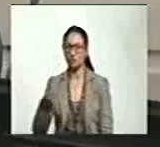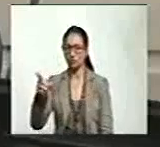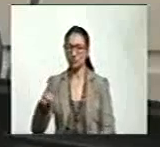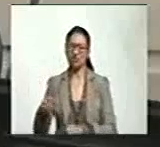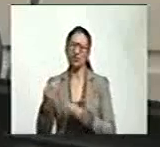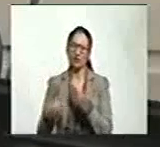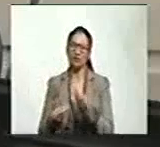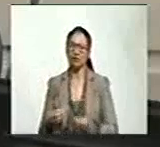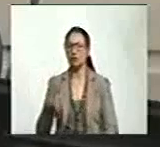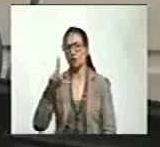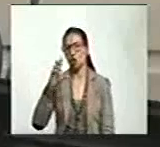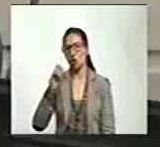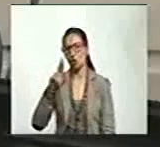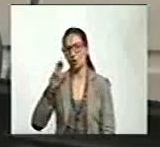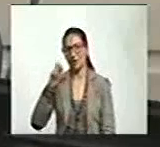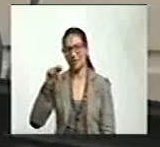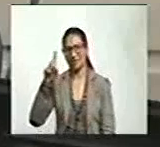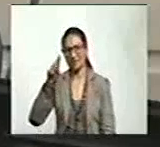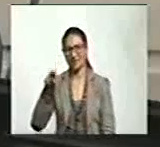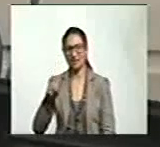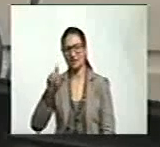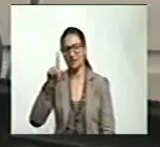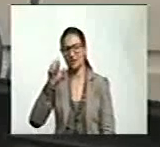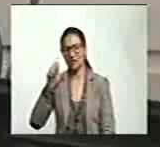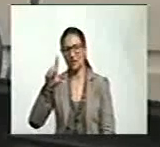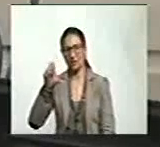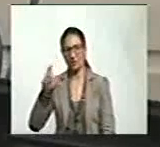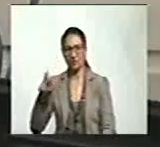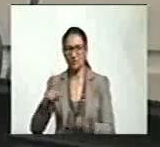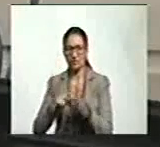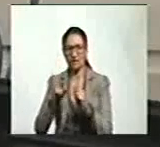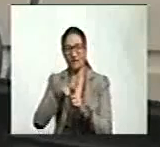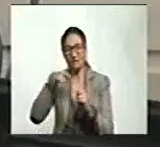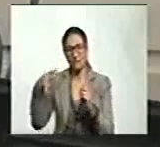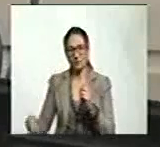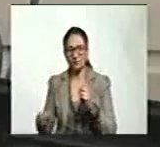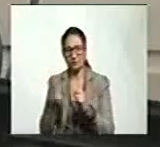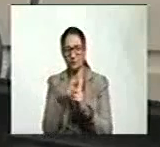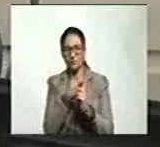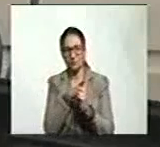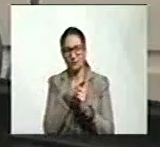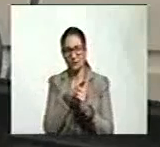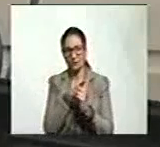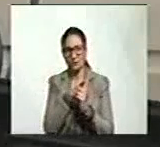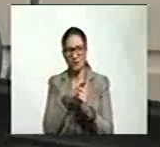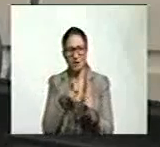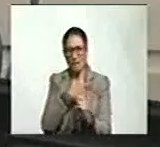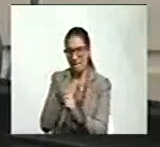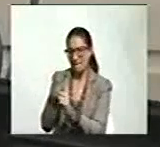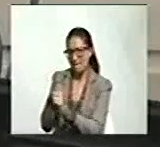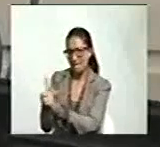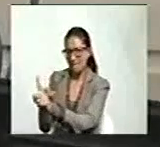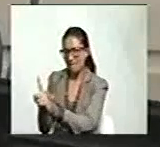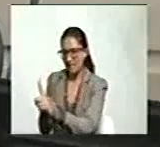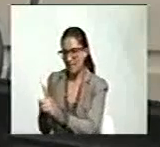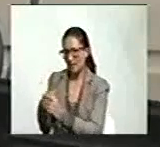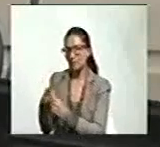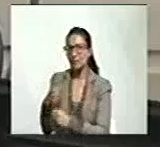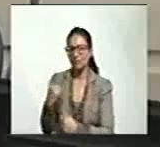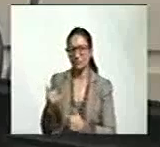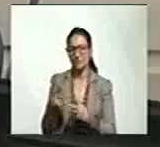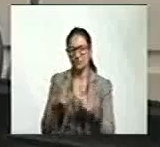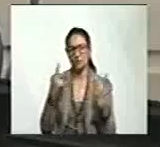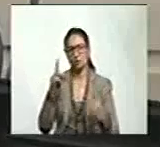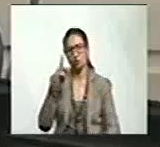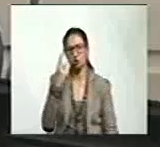Loren sale Loren sale fue una víctima de una persecución política incluso las dos orillas se refirió